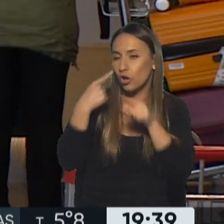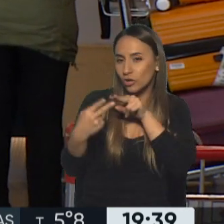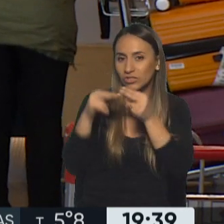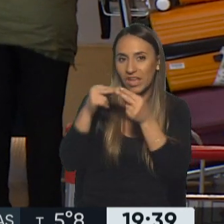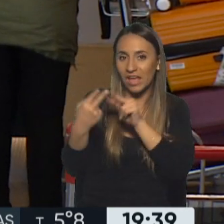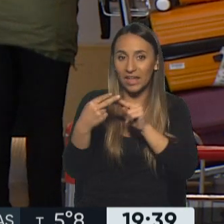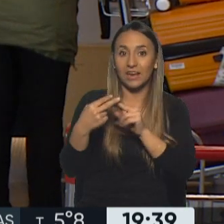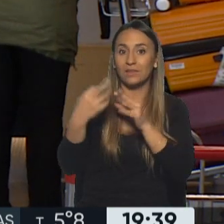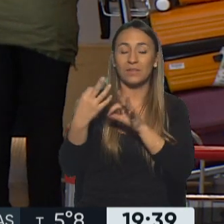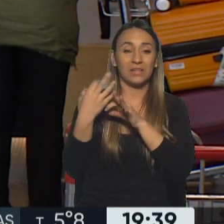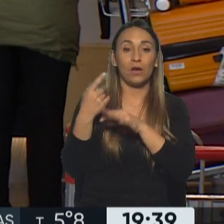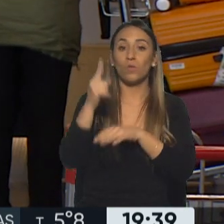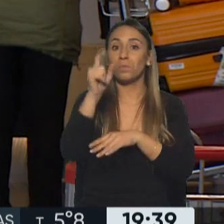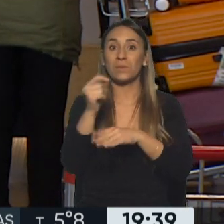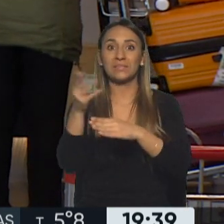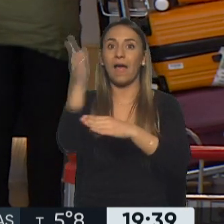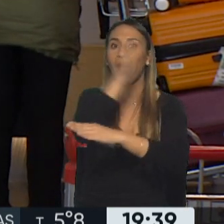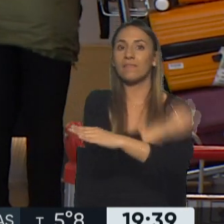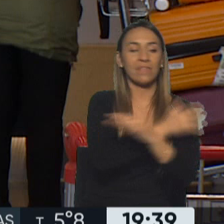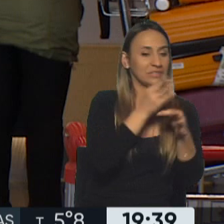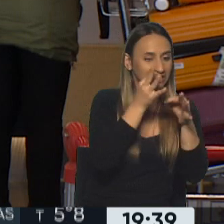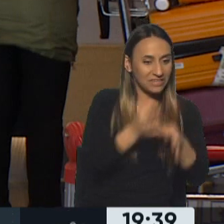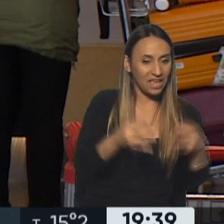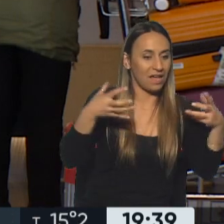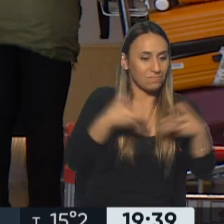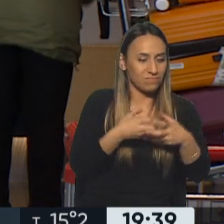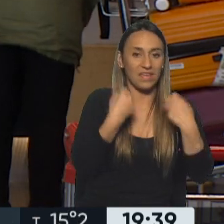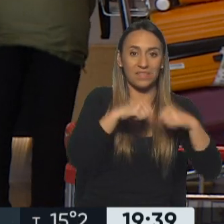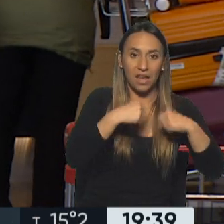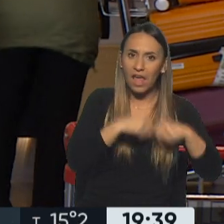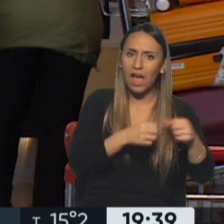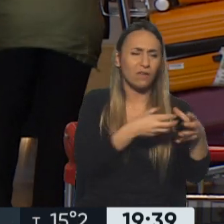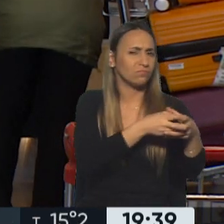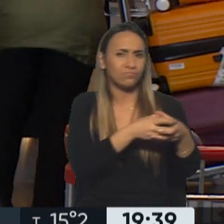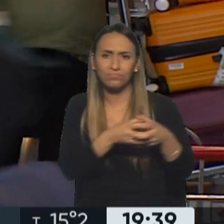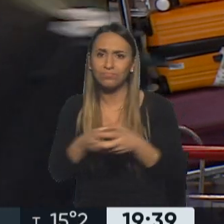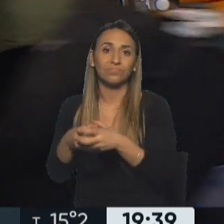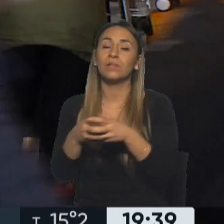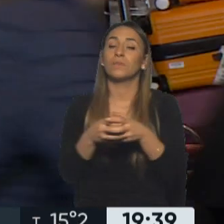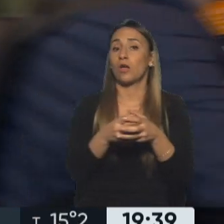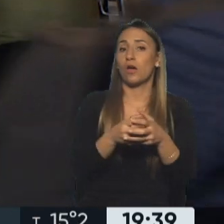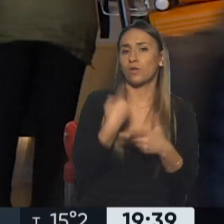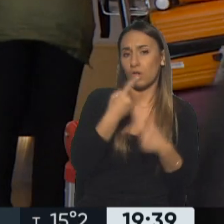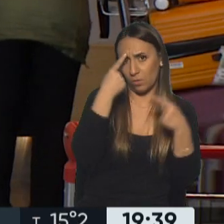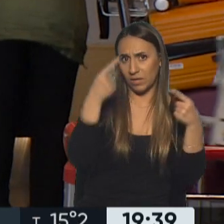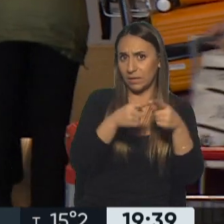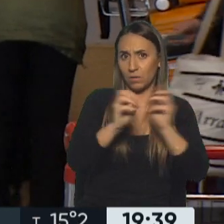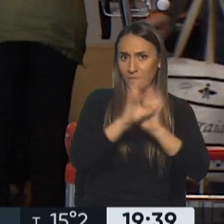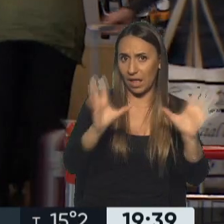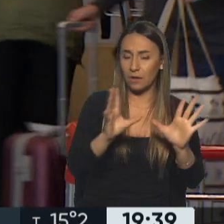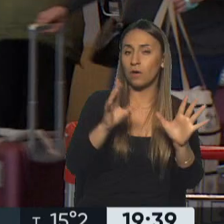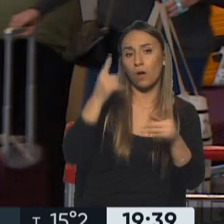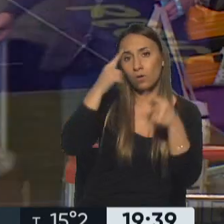llegar un mes antes para la Copa América para entrenar. Pero bueno, el equipo siempre se mantuvo unido. Teníamos el objetivo claro que era intentar ganar la Copa